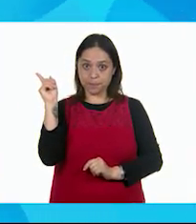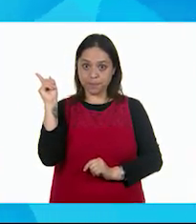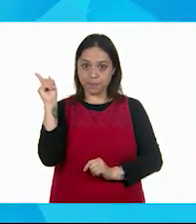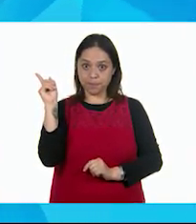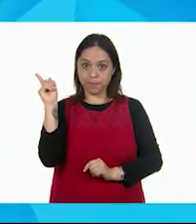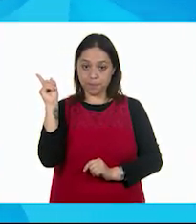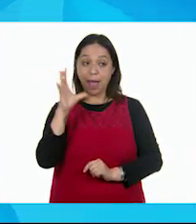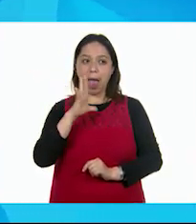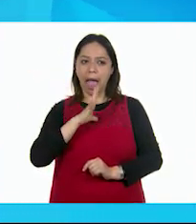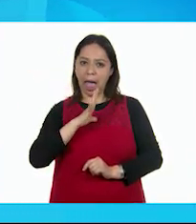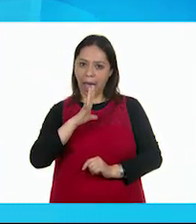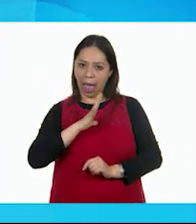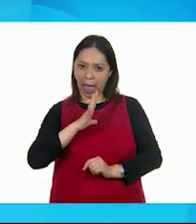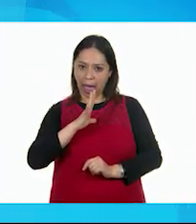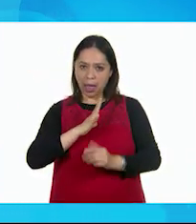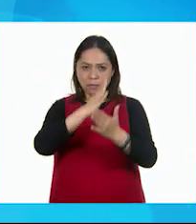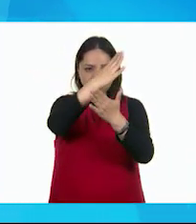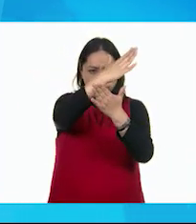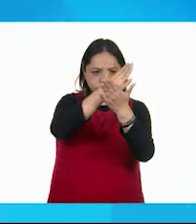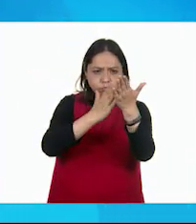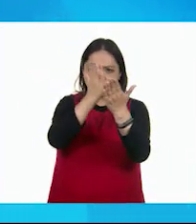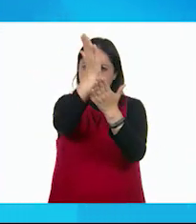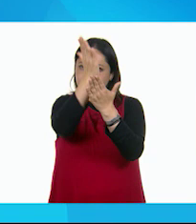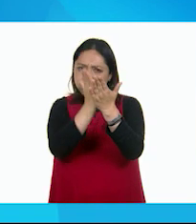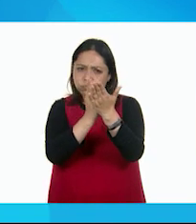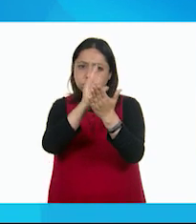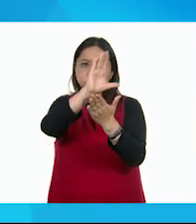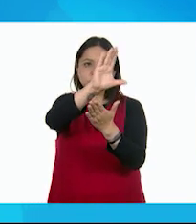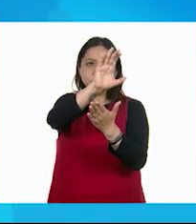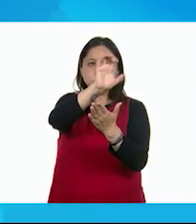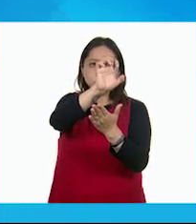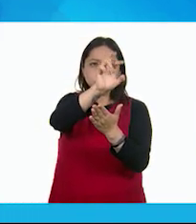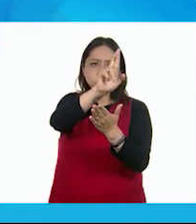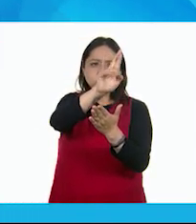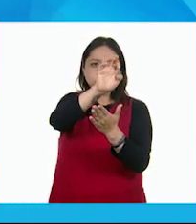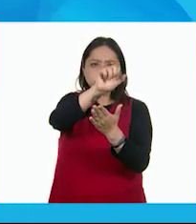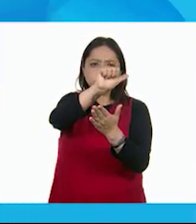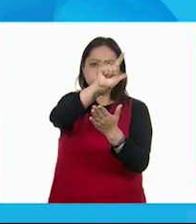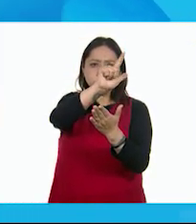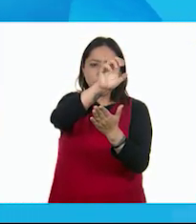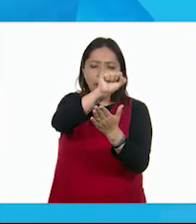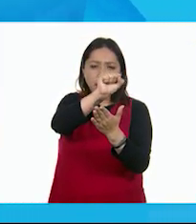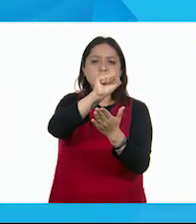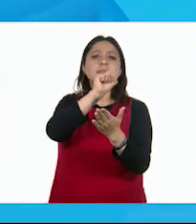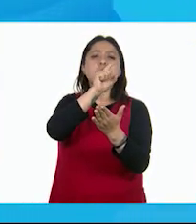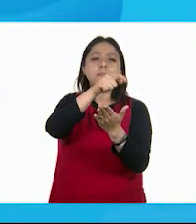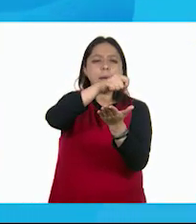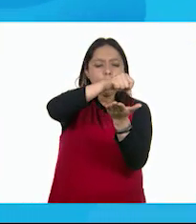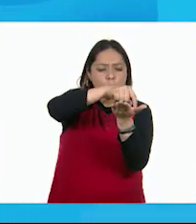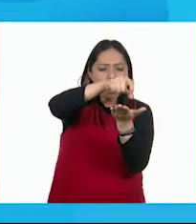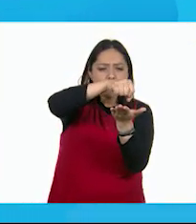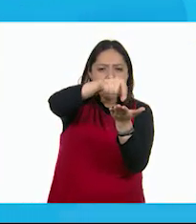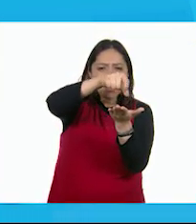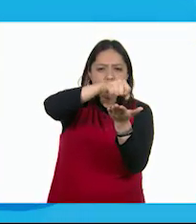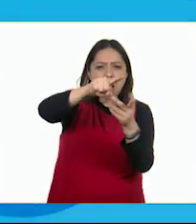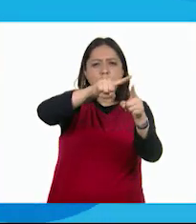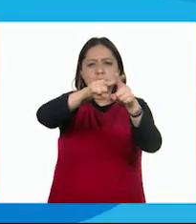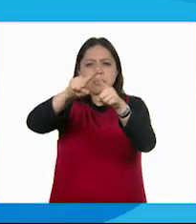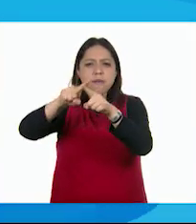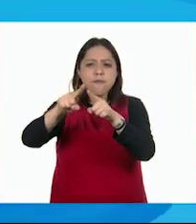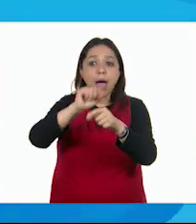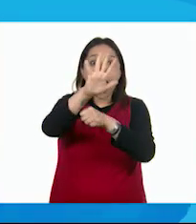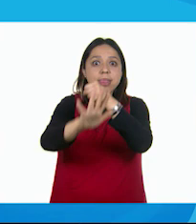una división que dice cereales, leguminosas y alimentos de origen animal, frutas y verduras.